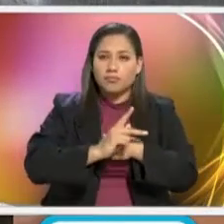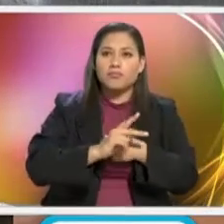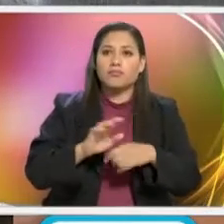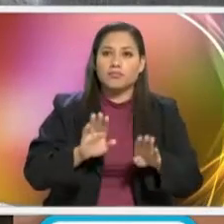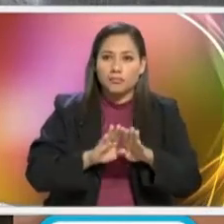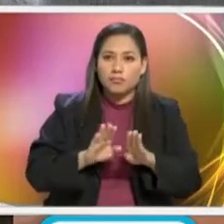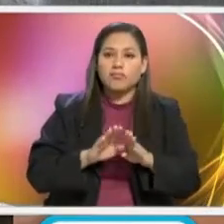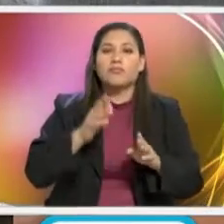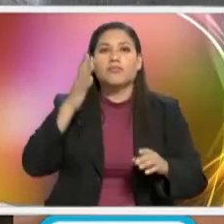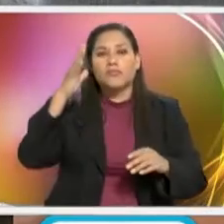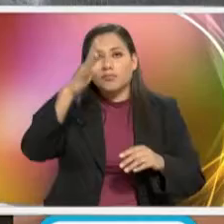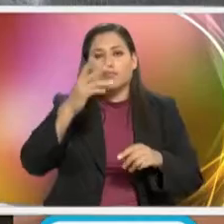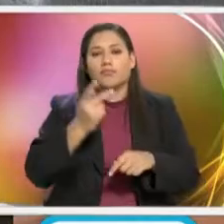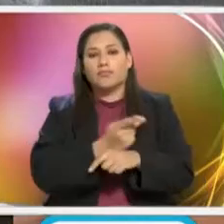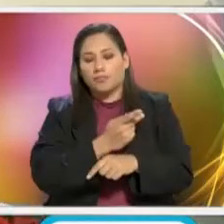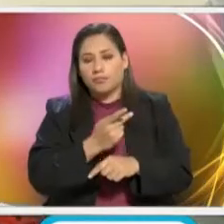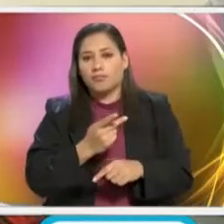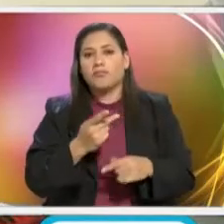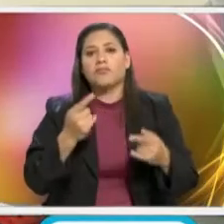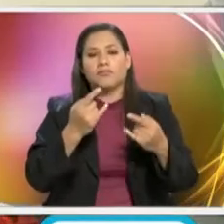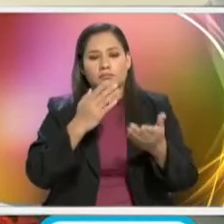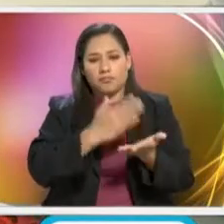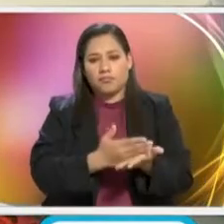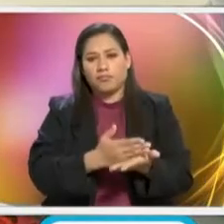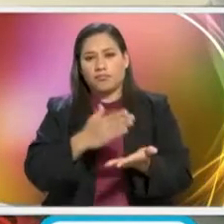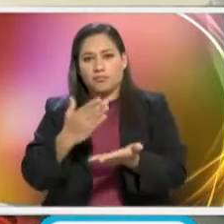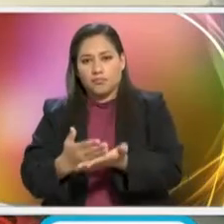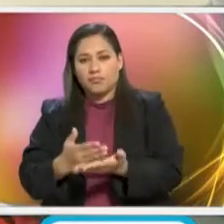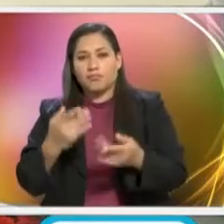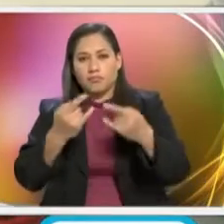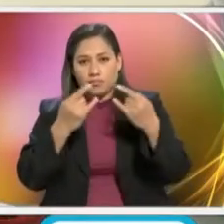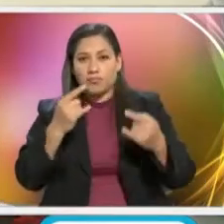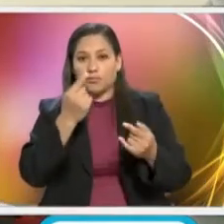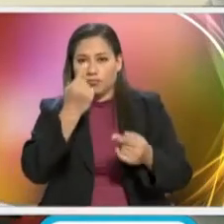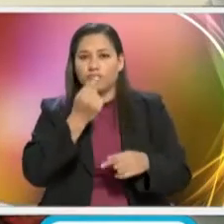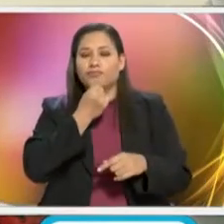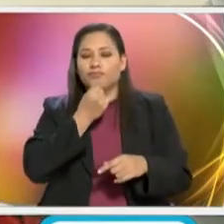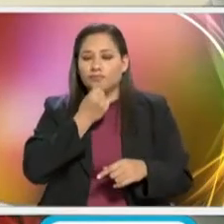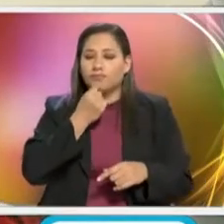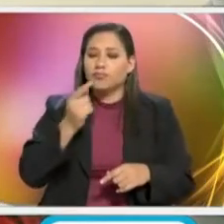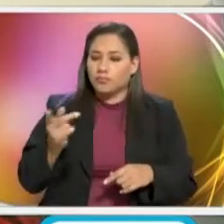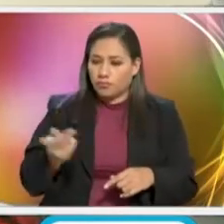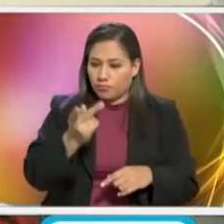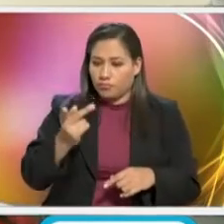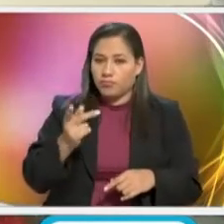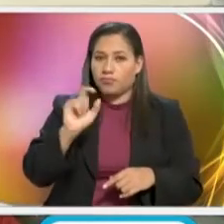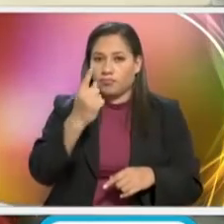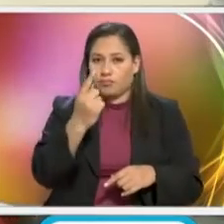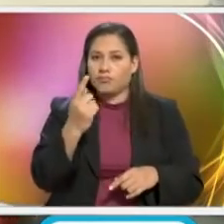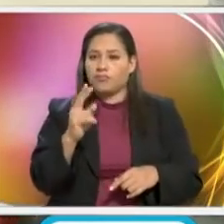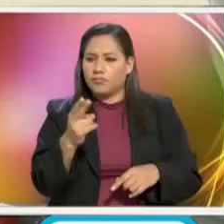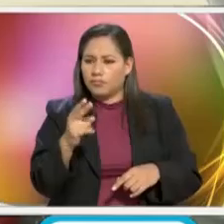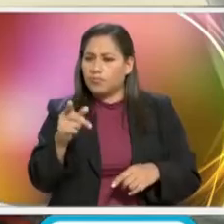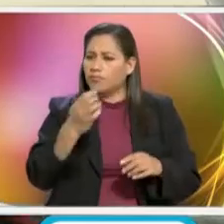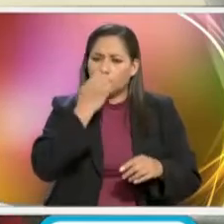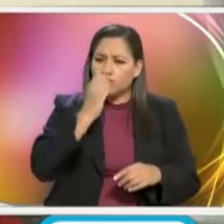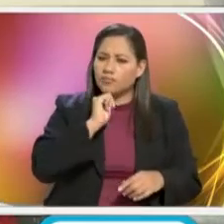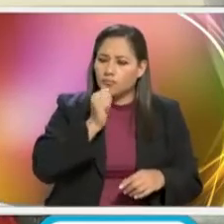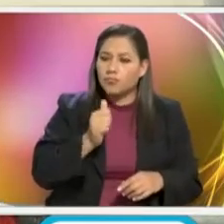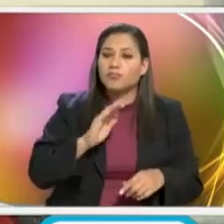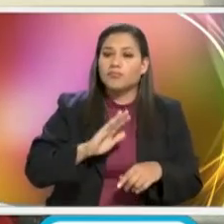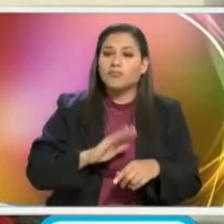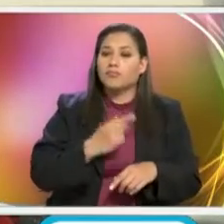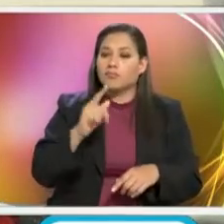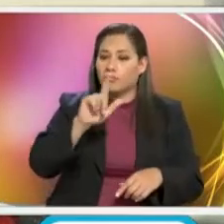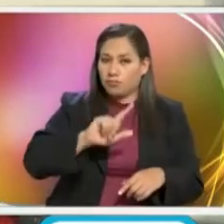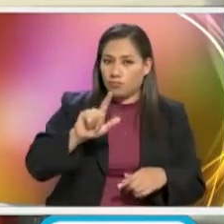va, cuáles fueron las etapas históricas. De alguna forma un día le pregunté a unos niños un 21 de noviembre, ¿por qué no fueron a la escuela, que era lunes?